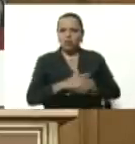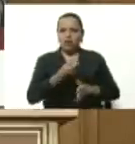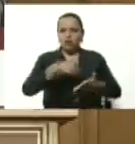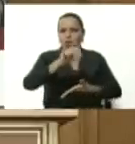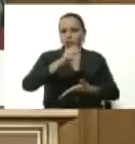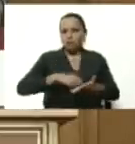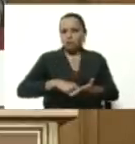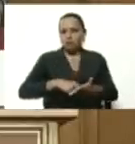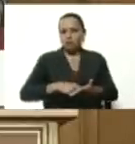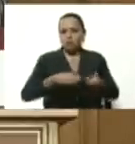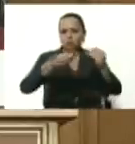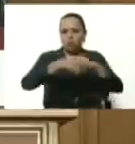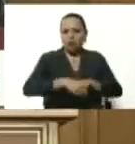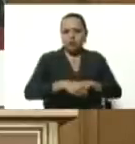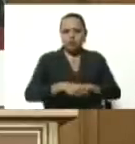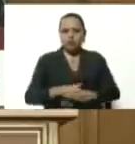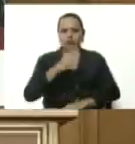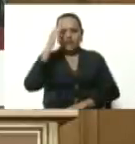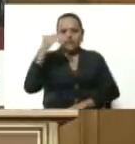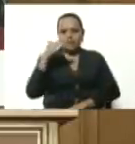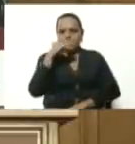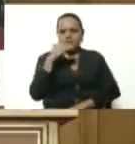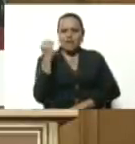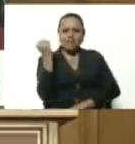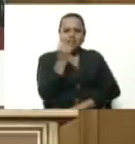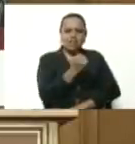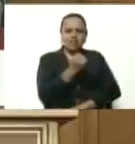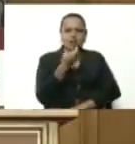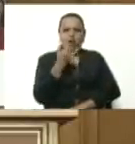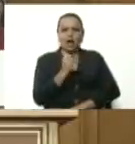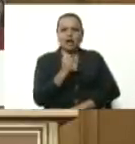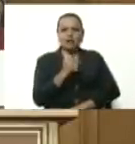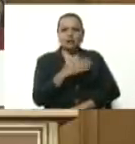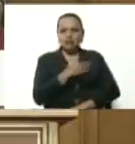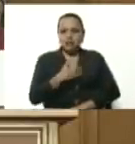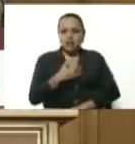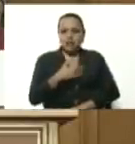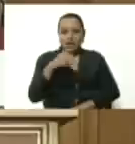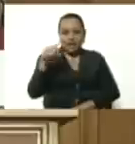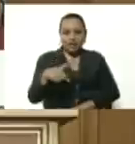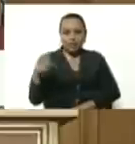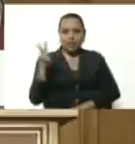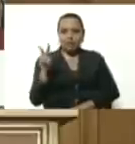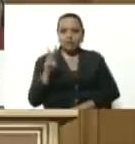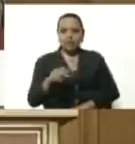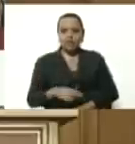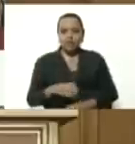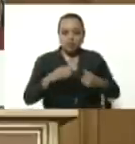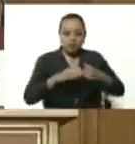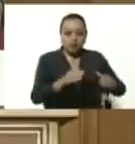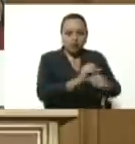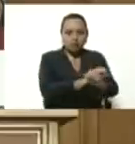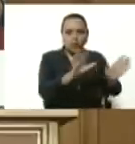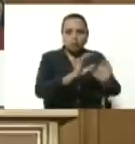criminal apuntaba a la instalación aquí de minas